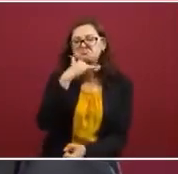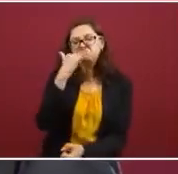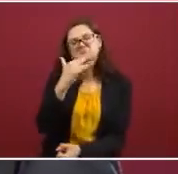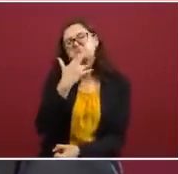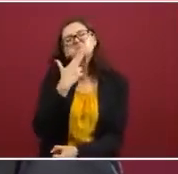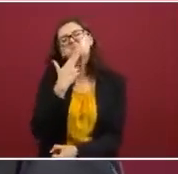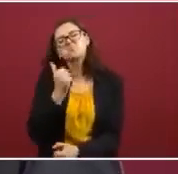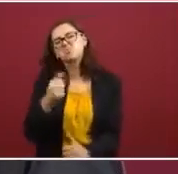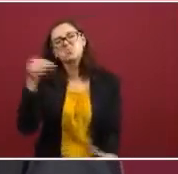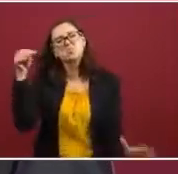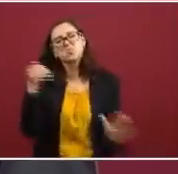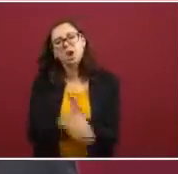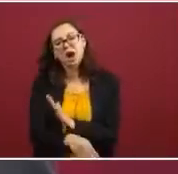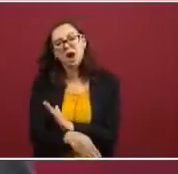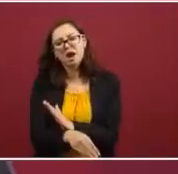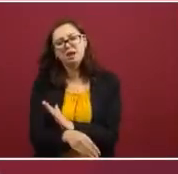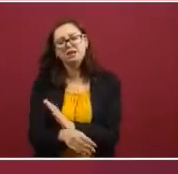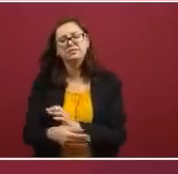Y nosotros